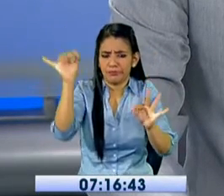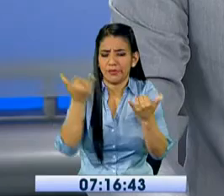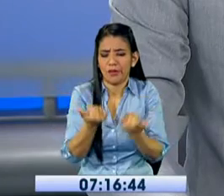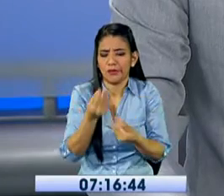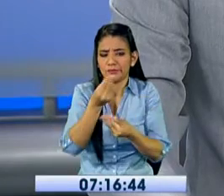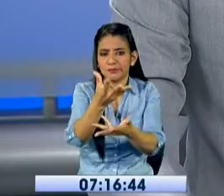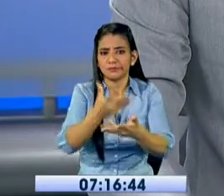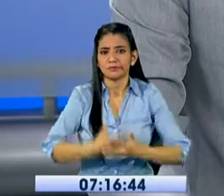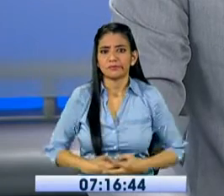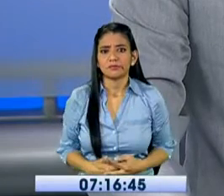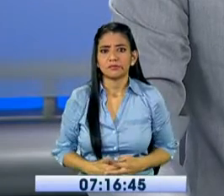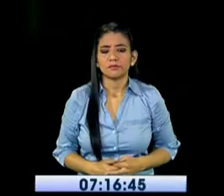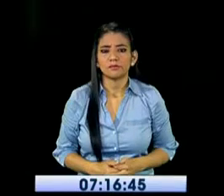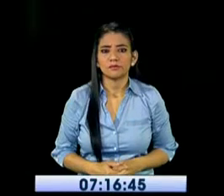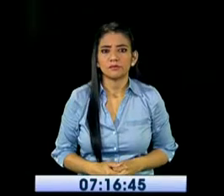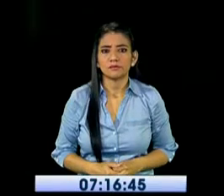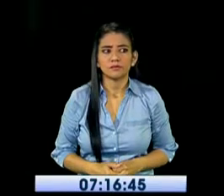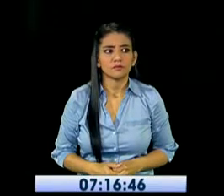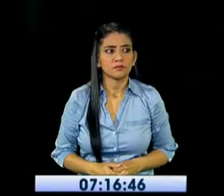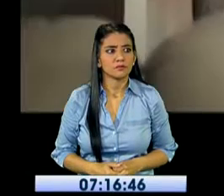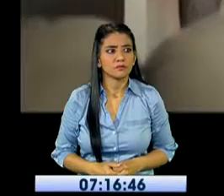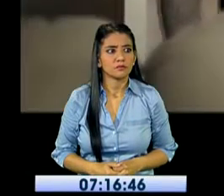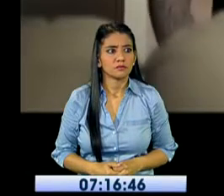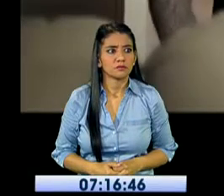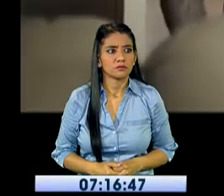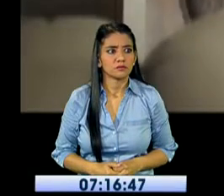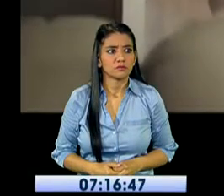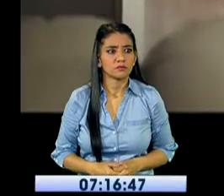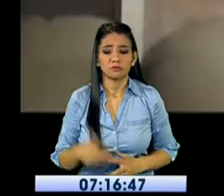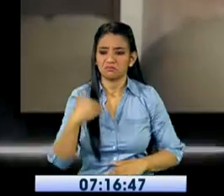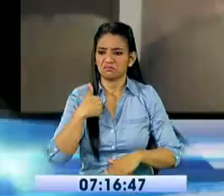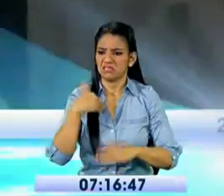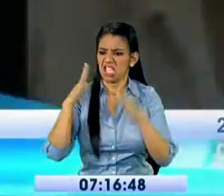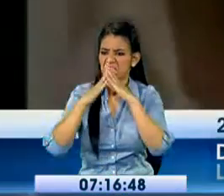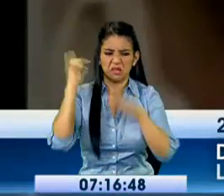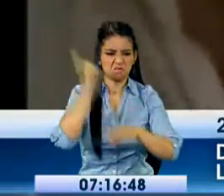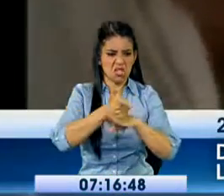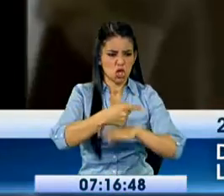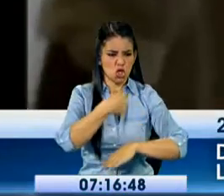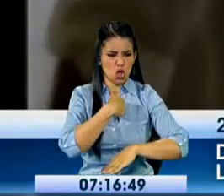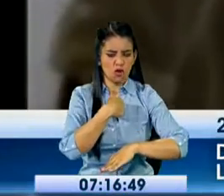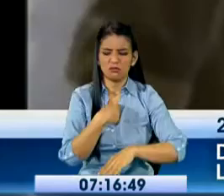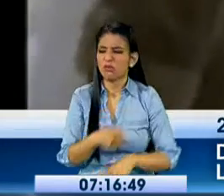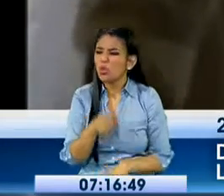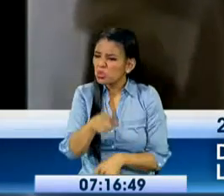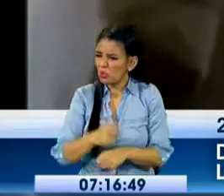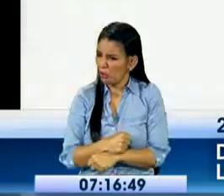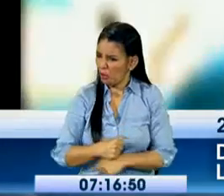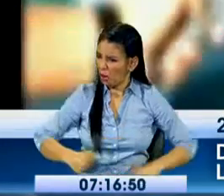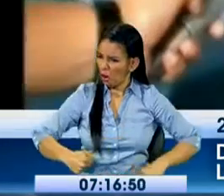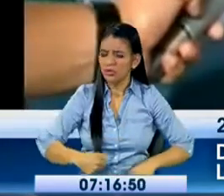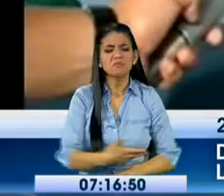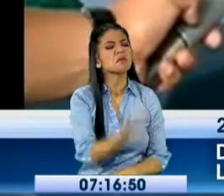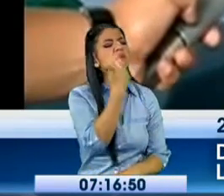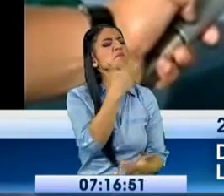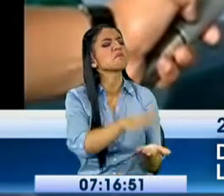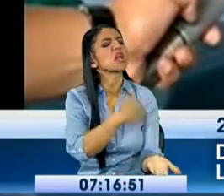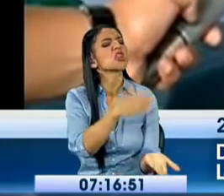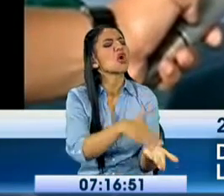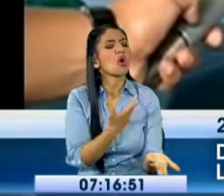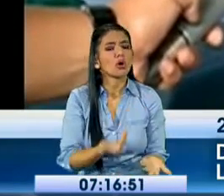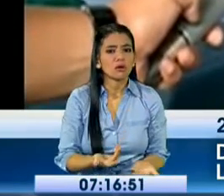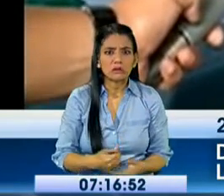nota. Que manden esta casa, soy yo. Estás bien, gorda. ¡Pídele perdón! Ay, no. Ya por último, que me manden